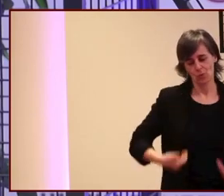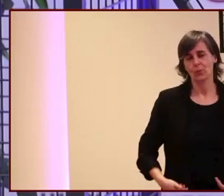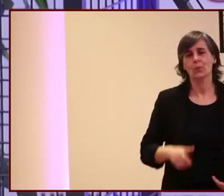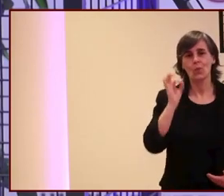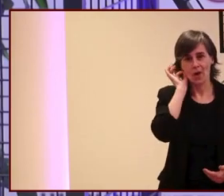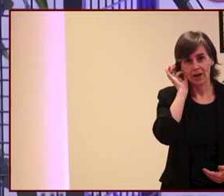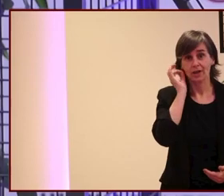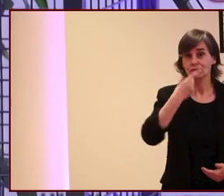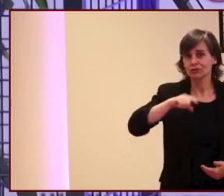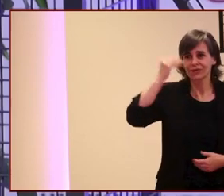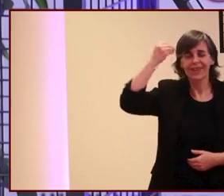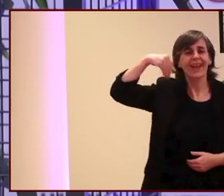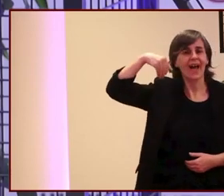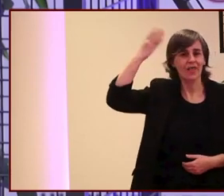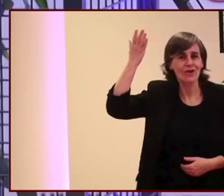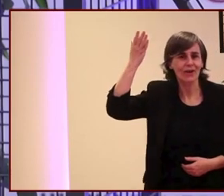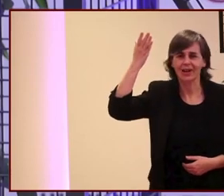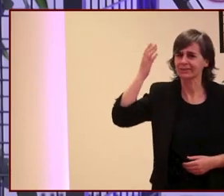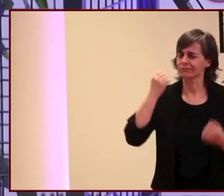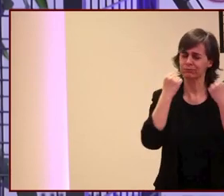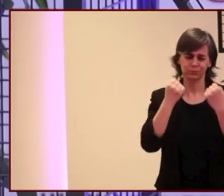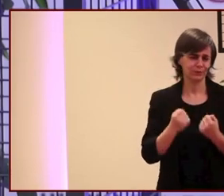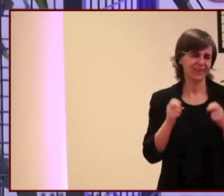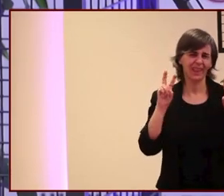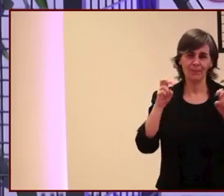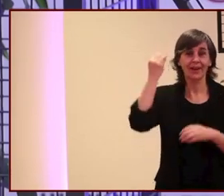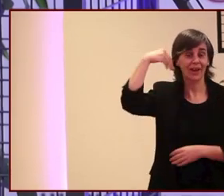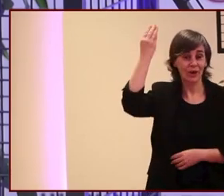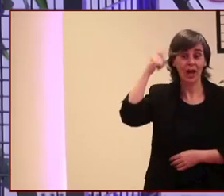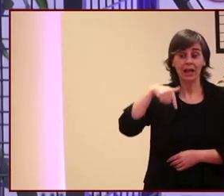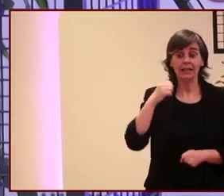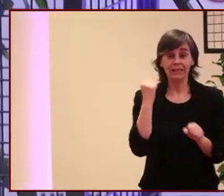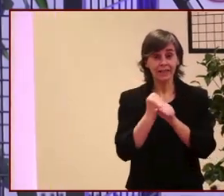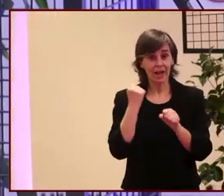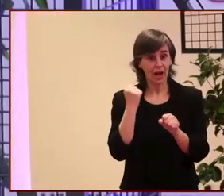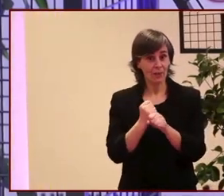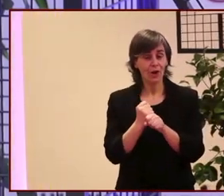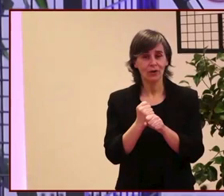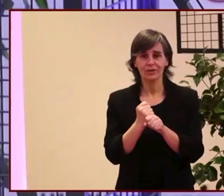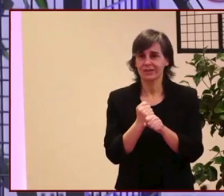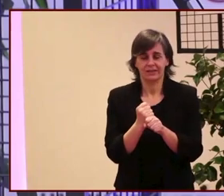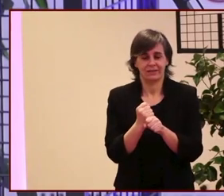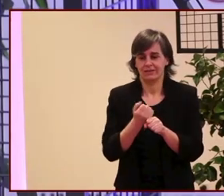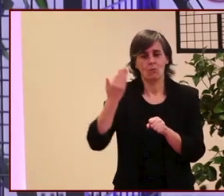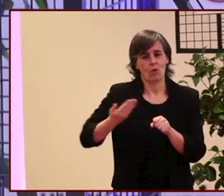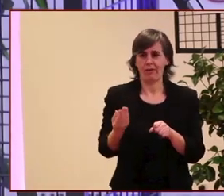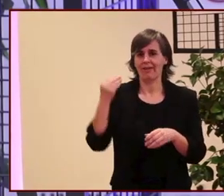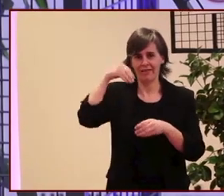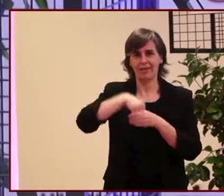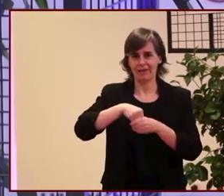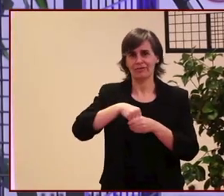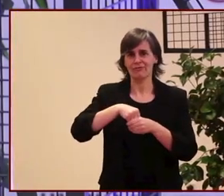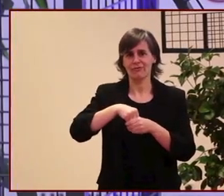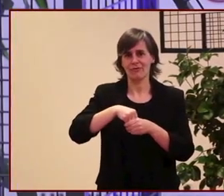somos creadoras por excelencia y este trabajo es un es un emblema de esta